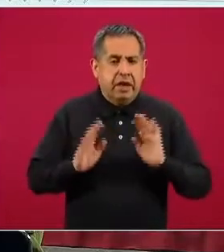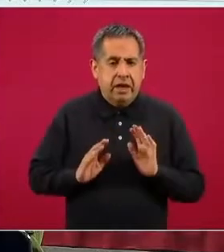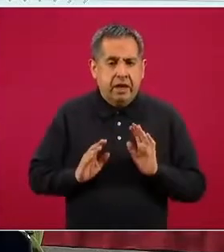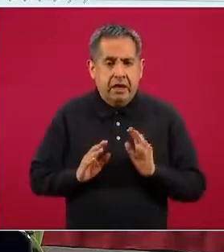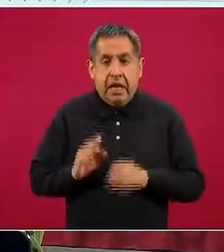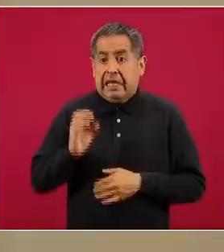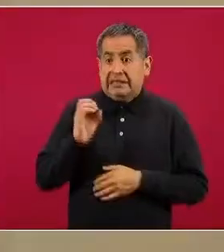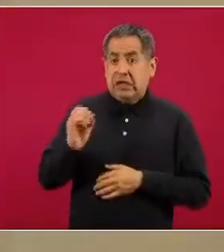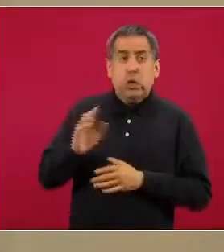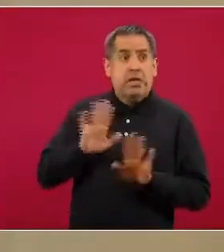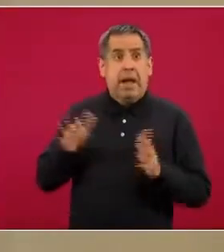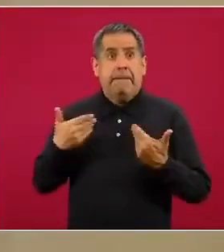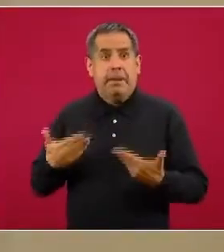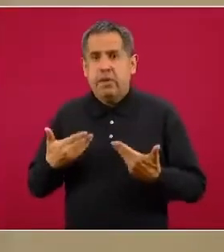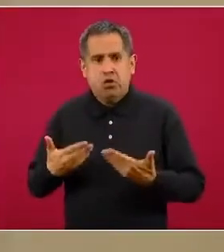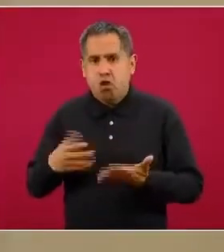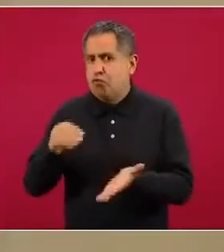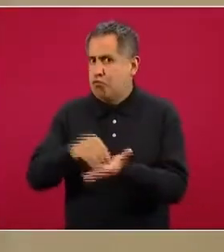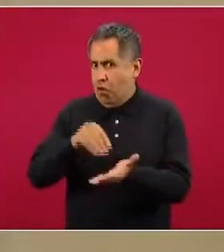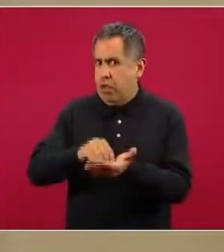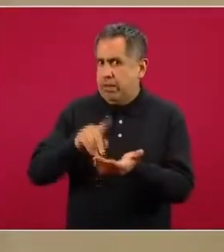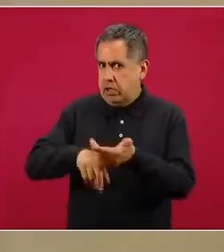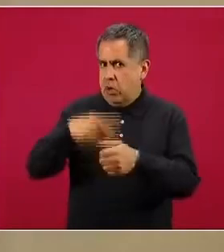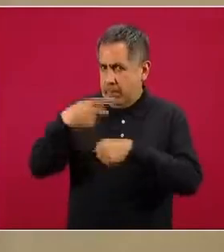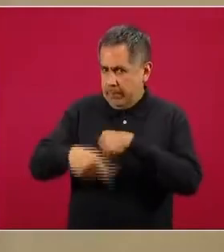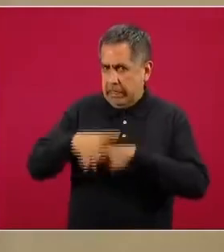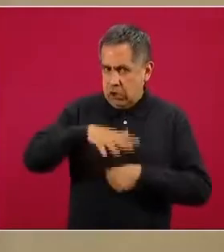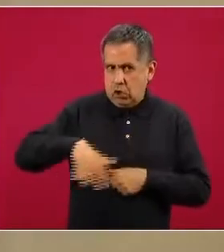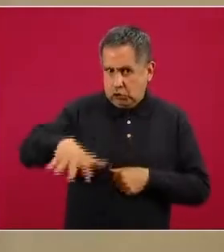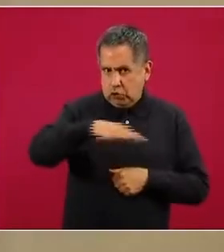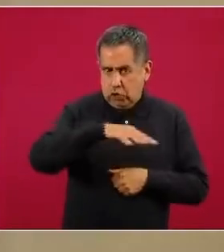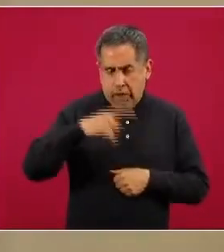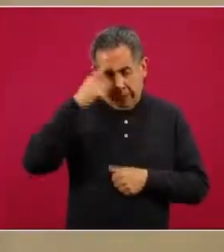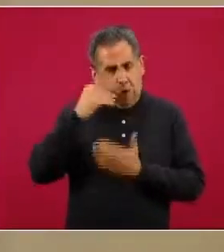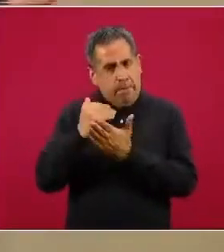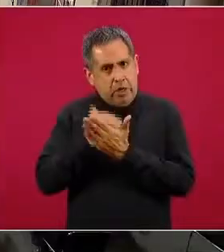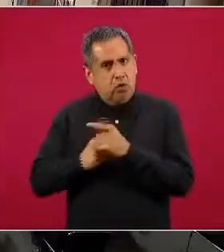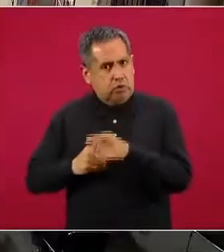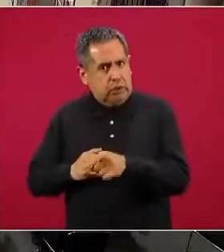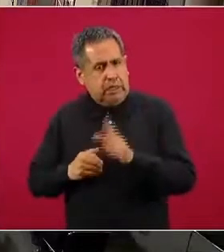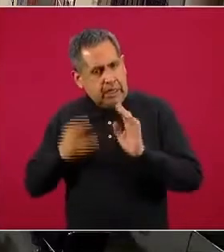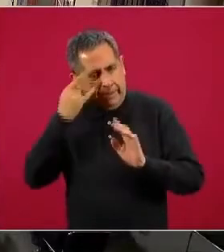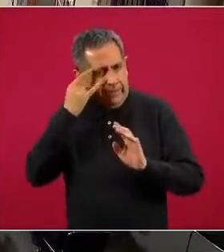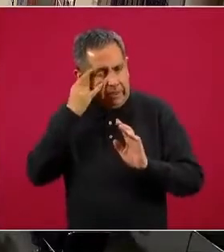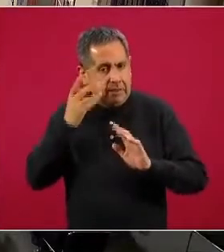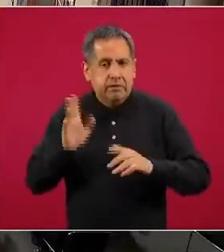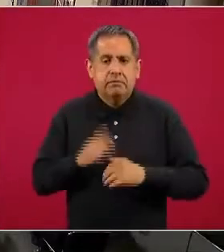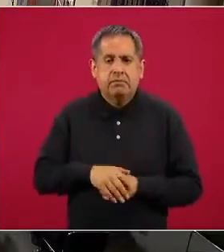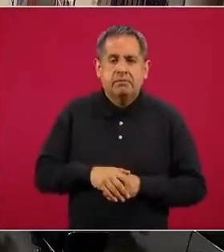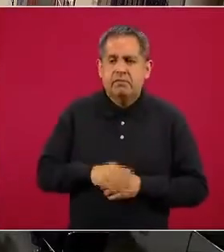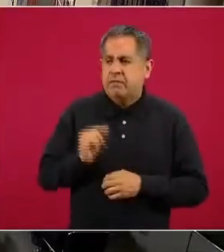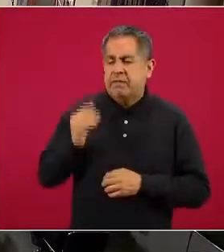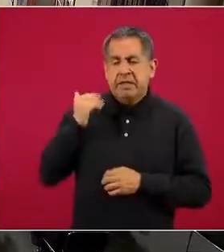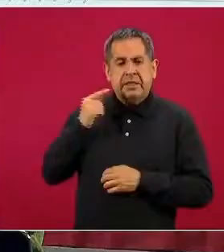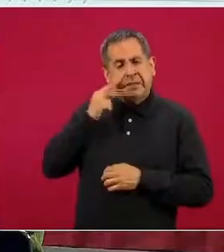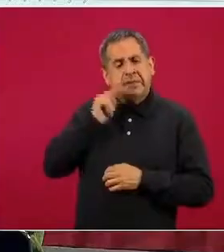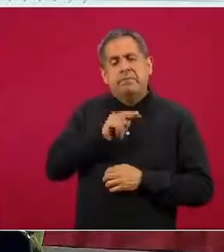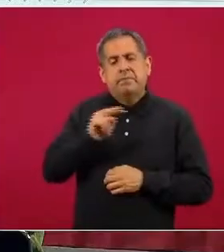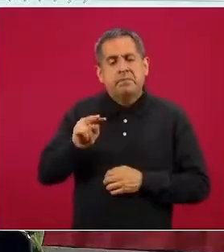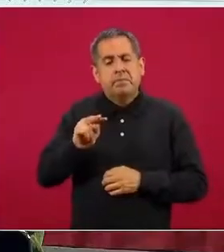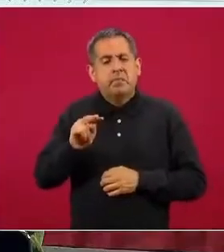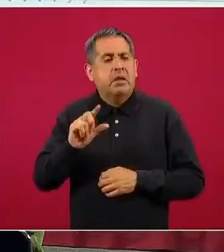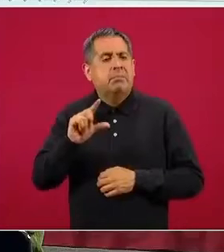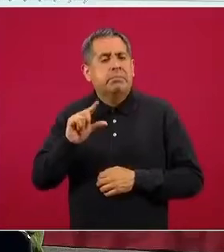no es cero, el riesgo sigue existiendo, pero es el nivel mínimo del riesgo, y sin embargo en últimos días se observa